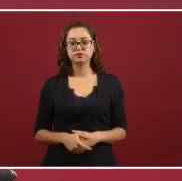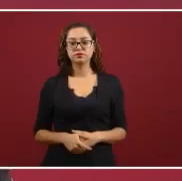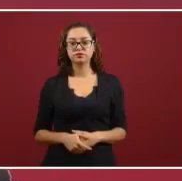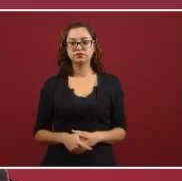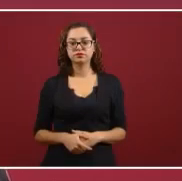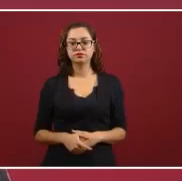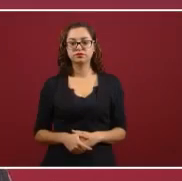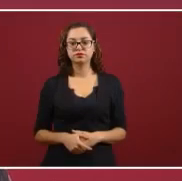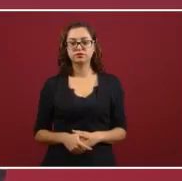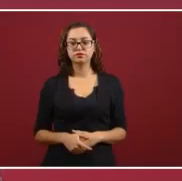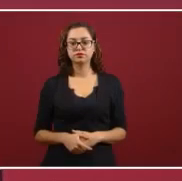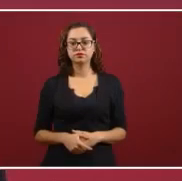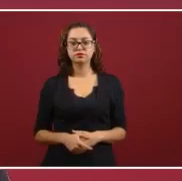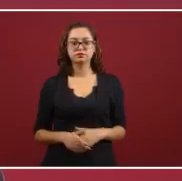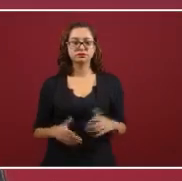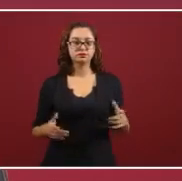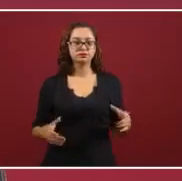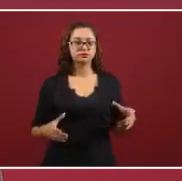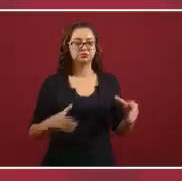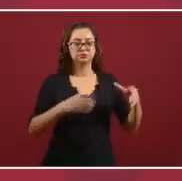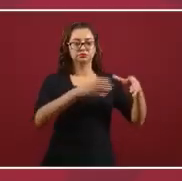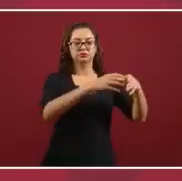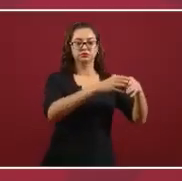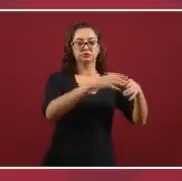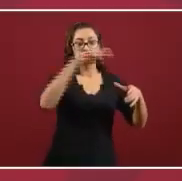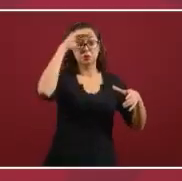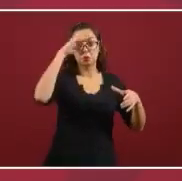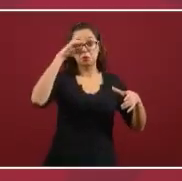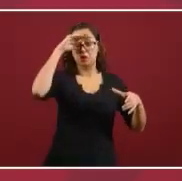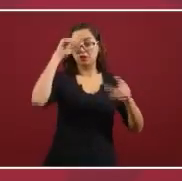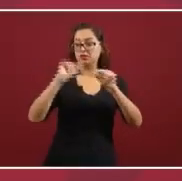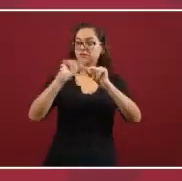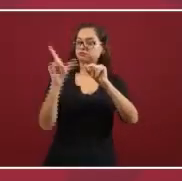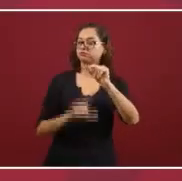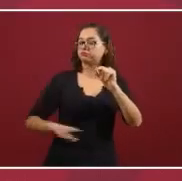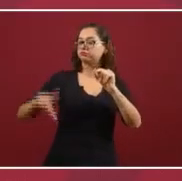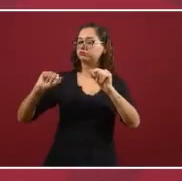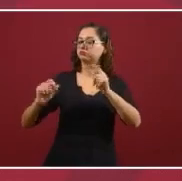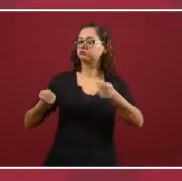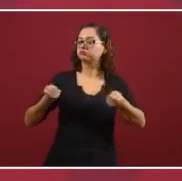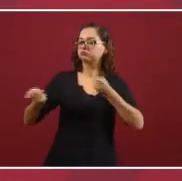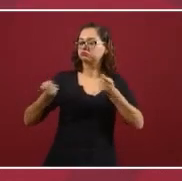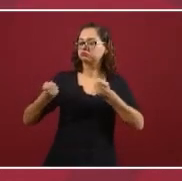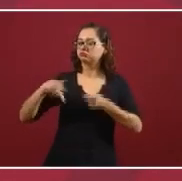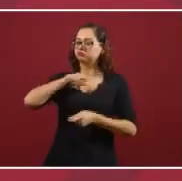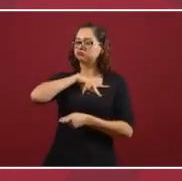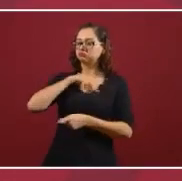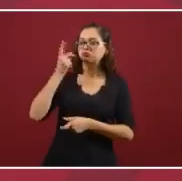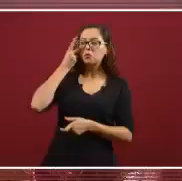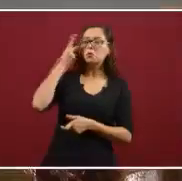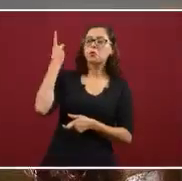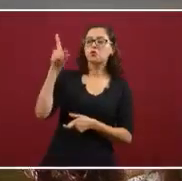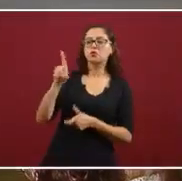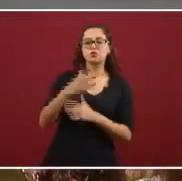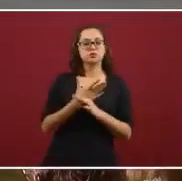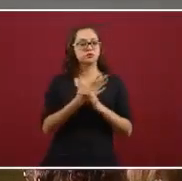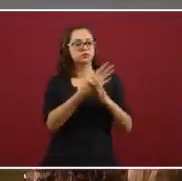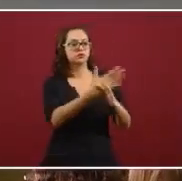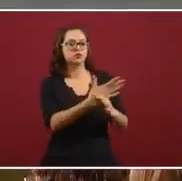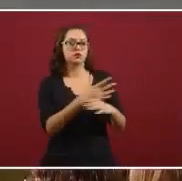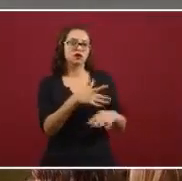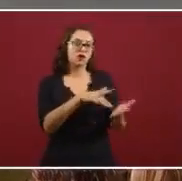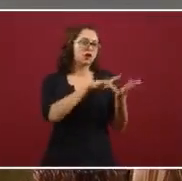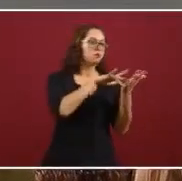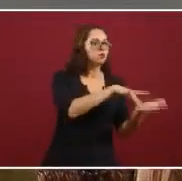se llegaron a sentir dueños de México, apoyando a un partido o a otro, de acuerdo a lo que les convenía.